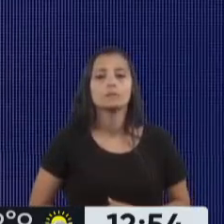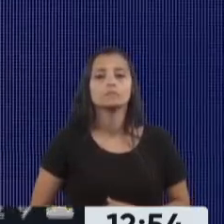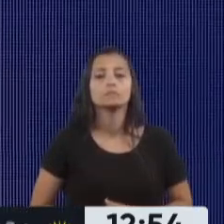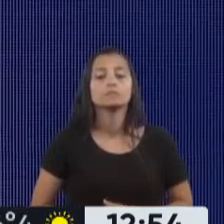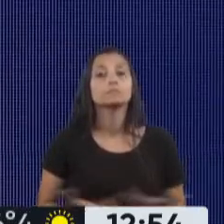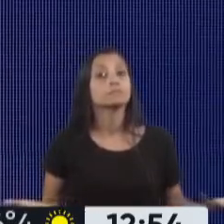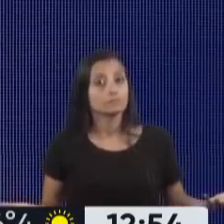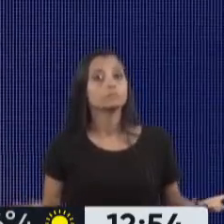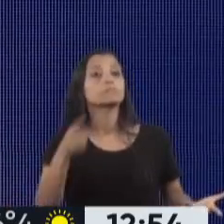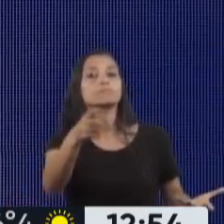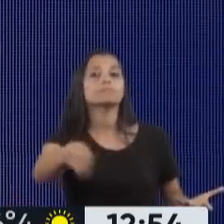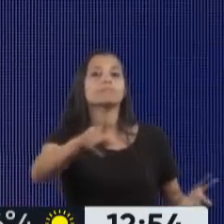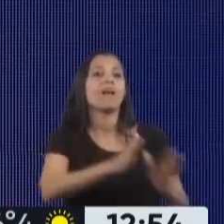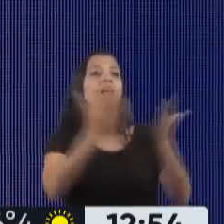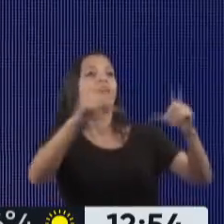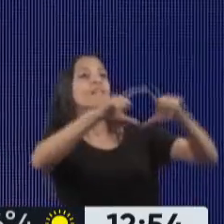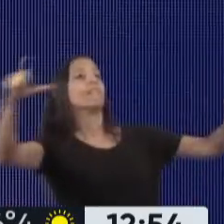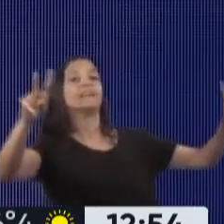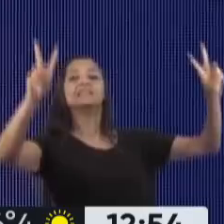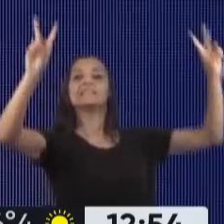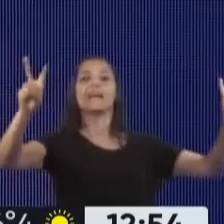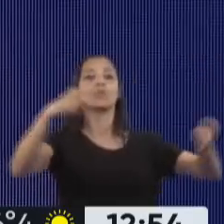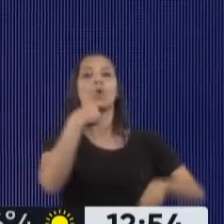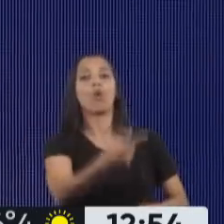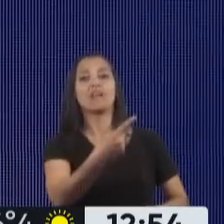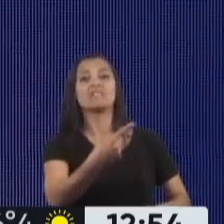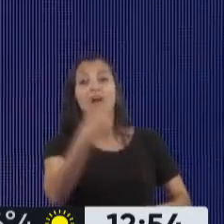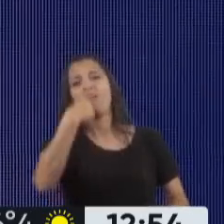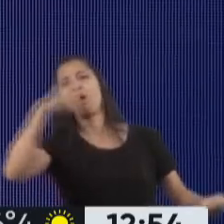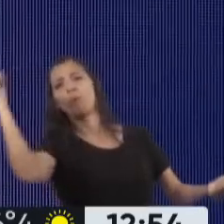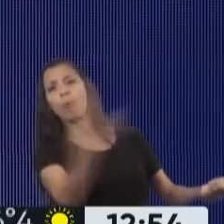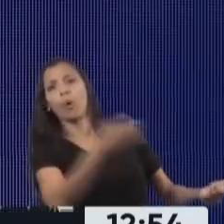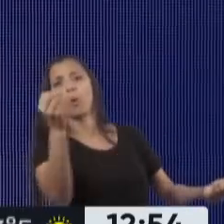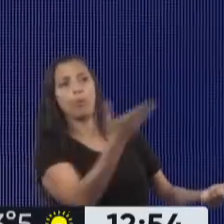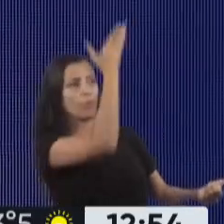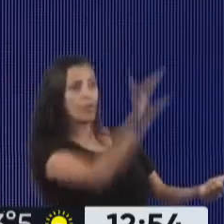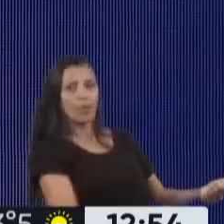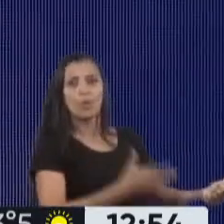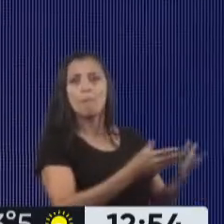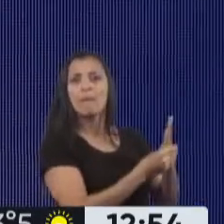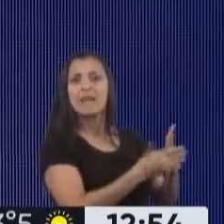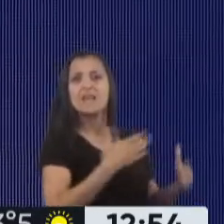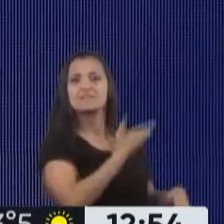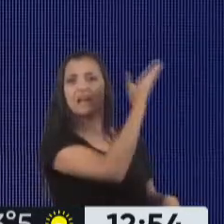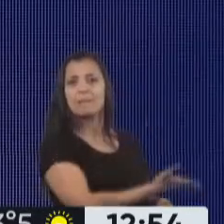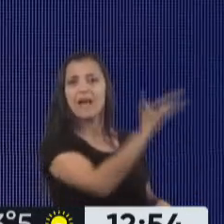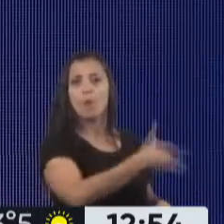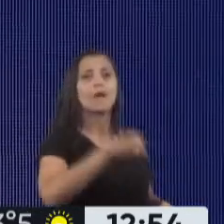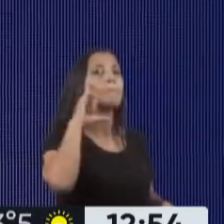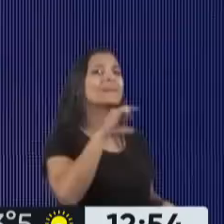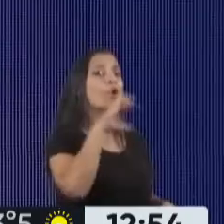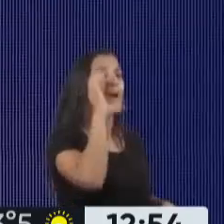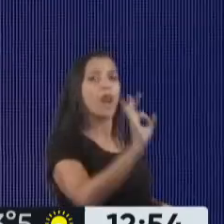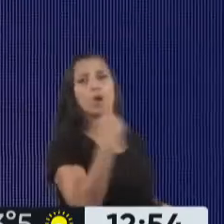porque fue lo que apareció en el titular y el motivo por el cual tanto la criticaron a la ministra Petovelo, fue